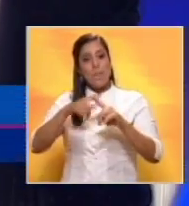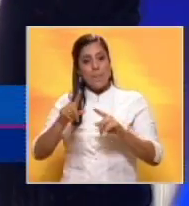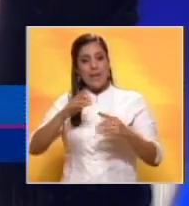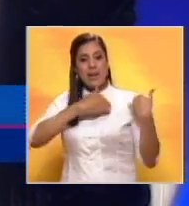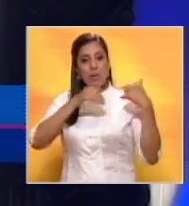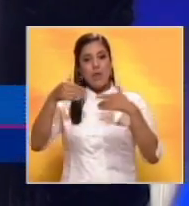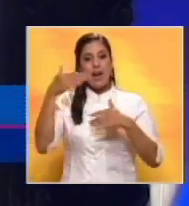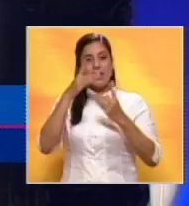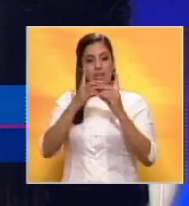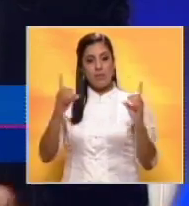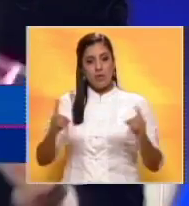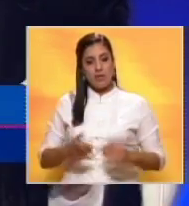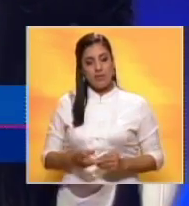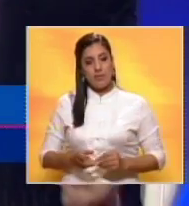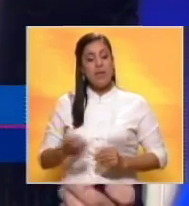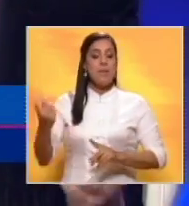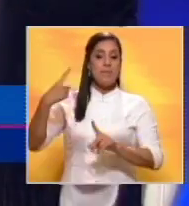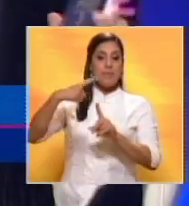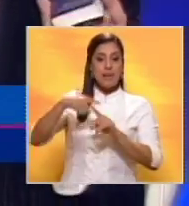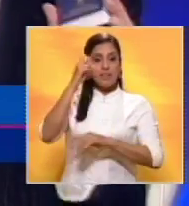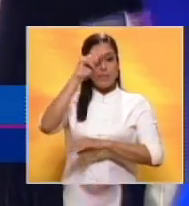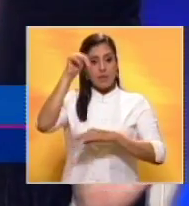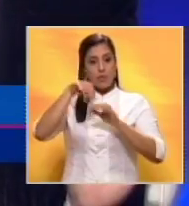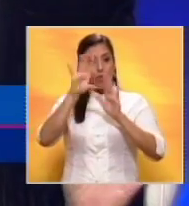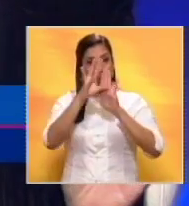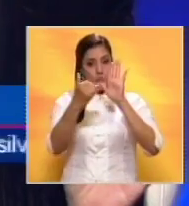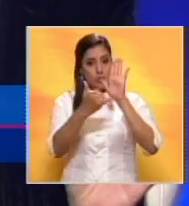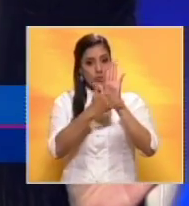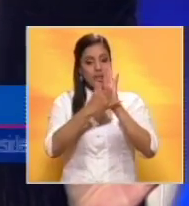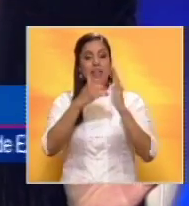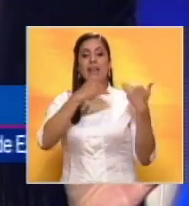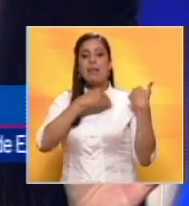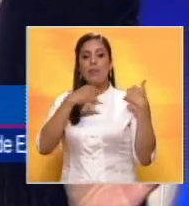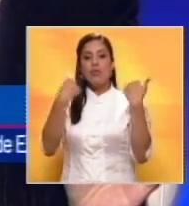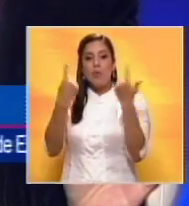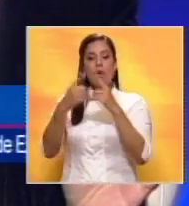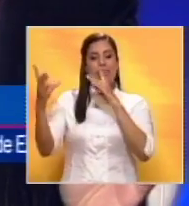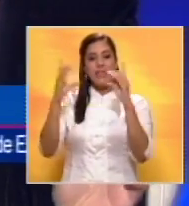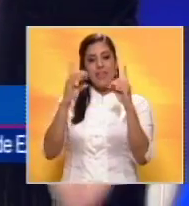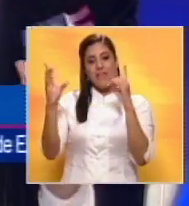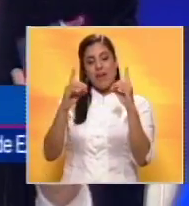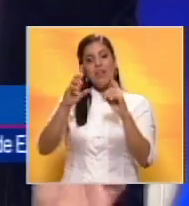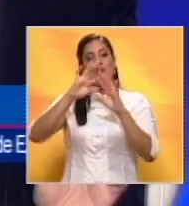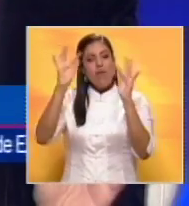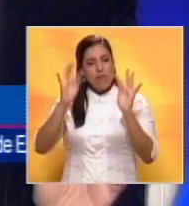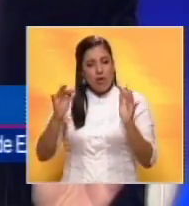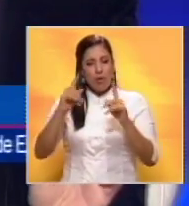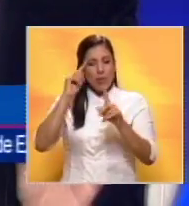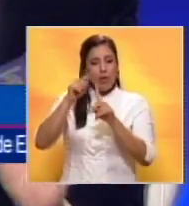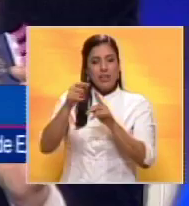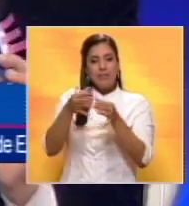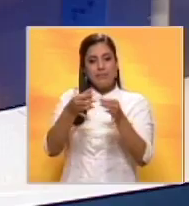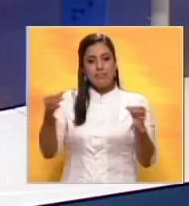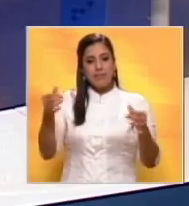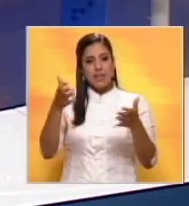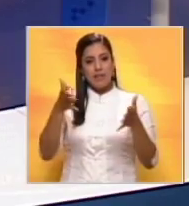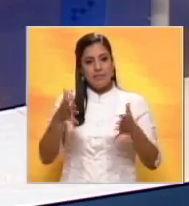contemple nuestra Carta Magna. Agregó que la Asamblea Nacional Constituyente es un espacio para debatir y la forma de alcanzar el